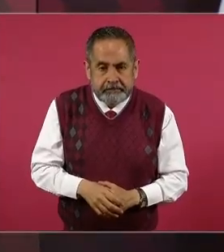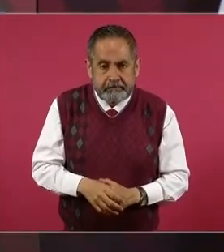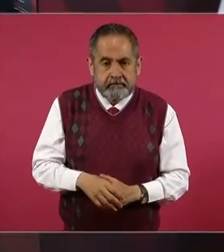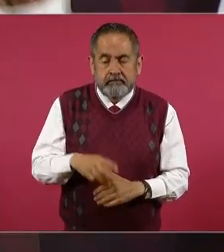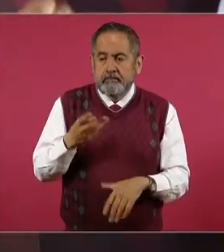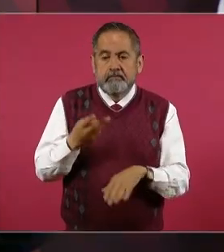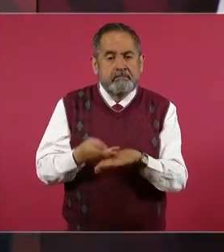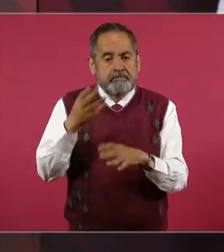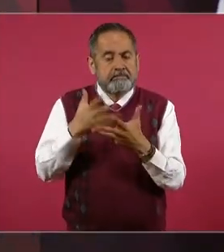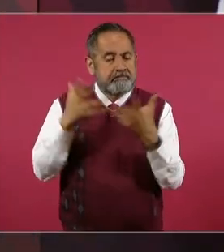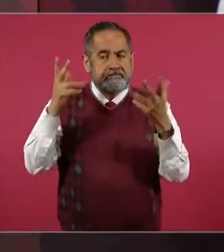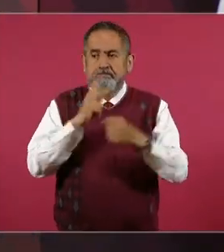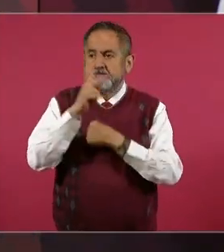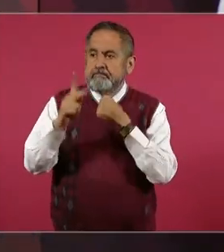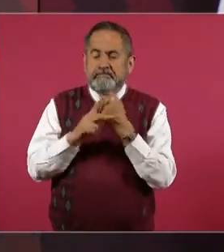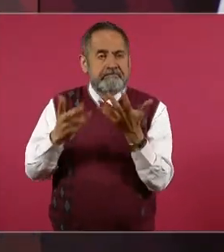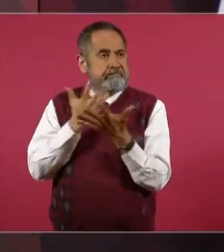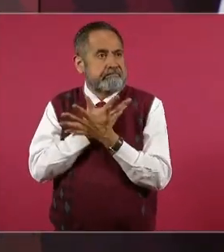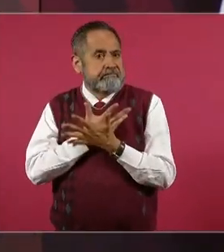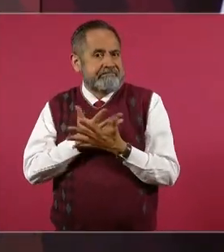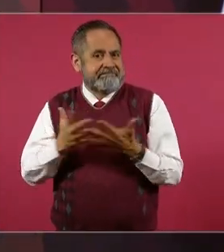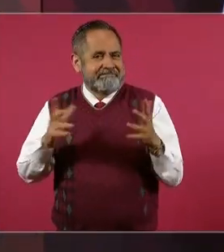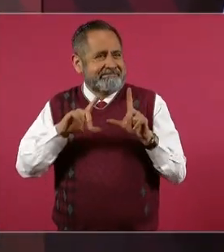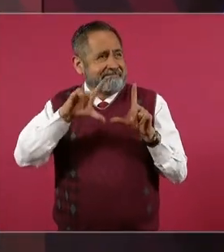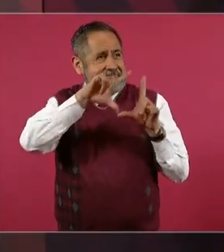es muy grande nuestro país.